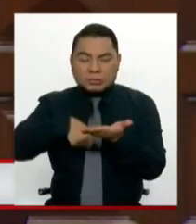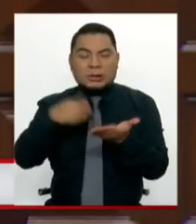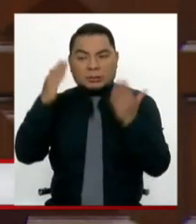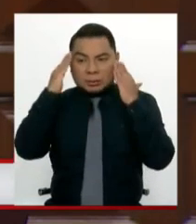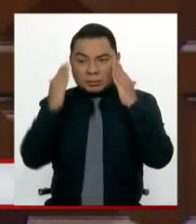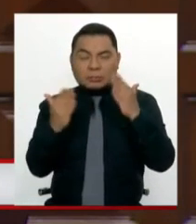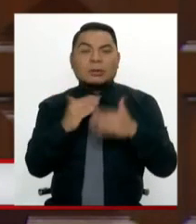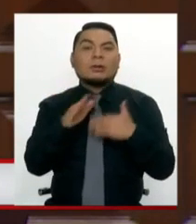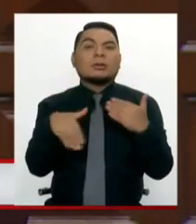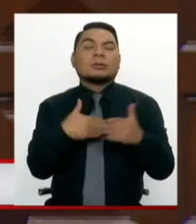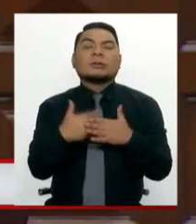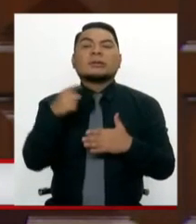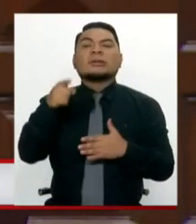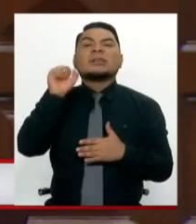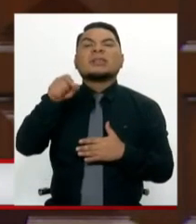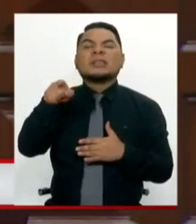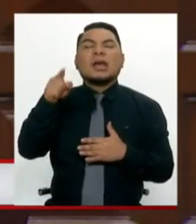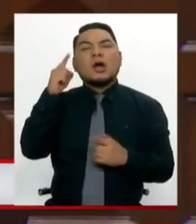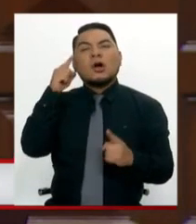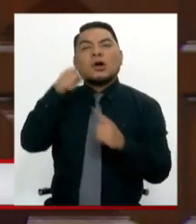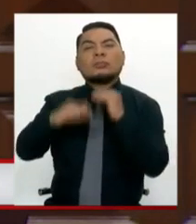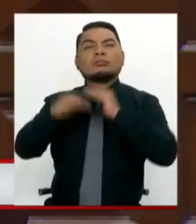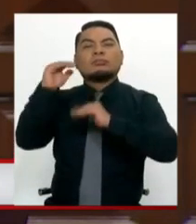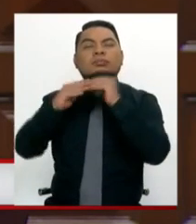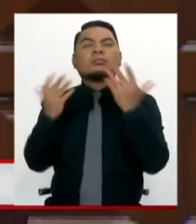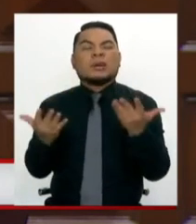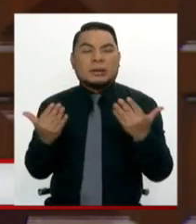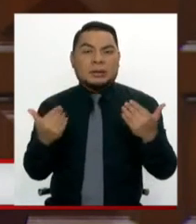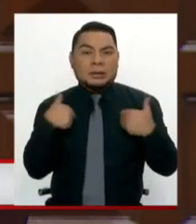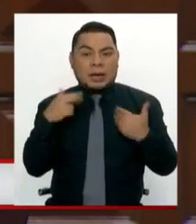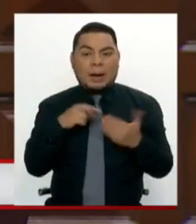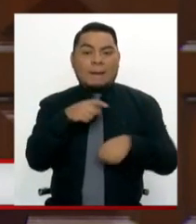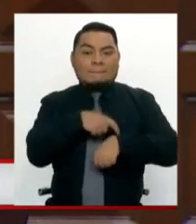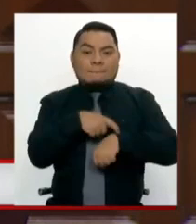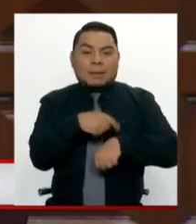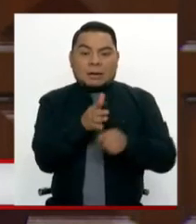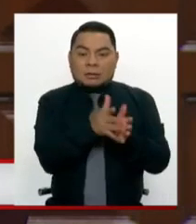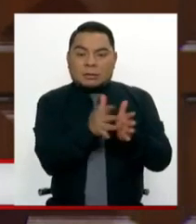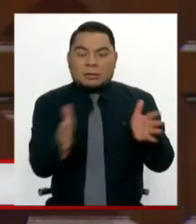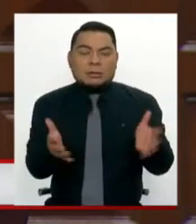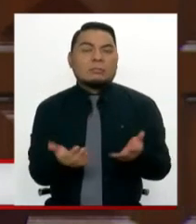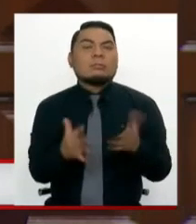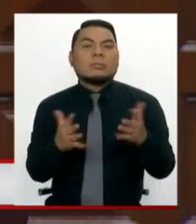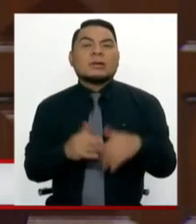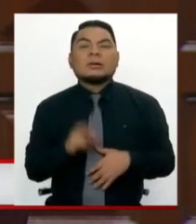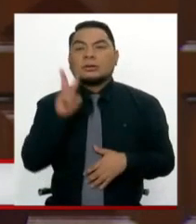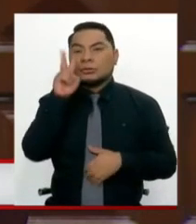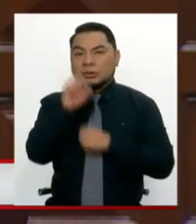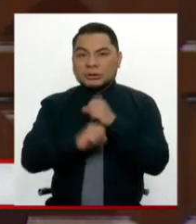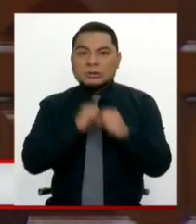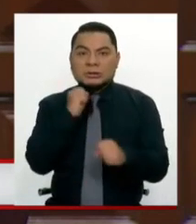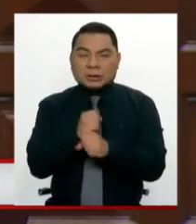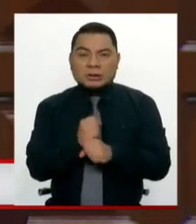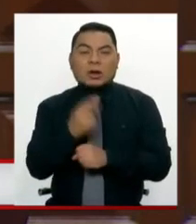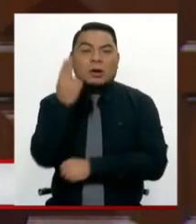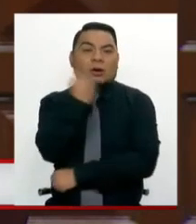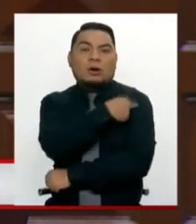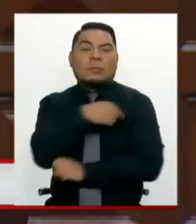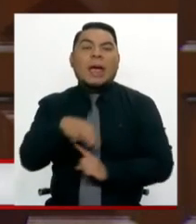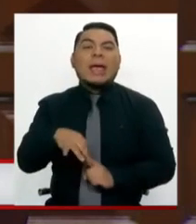enfoque Fast Track, con el objetivo de contar con un plazo aproximadamente 2 años con un